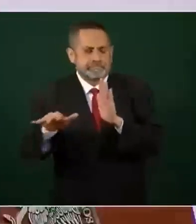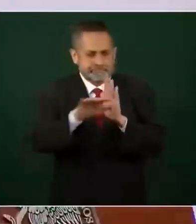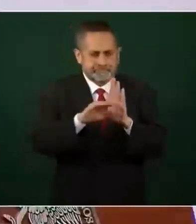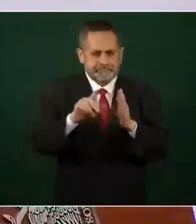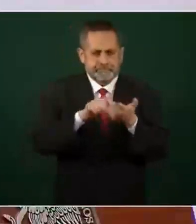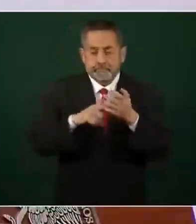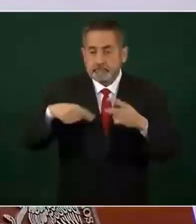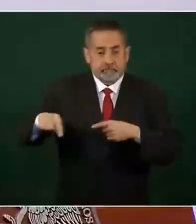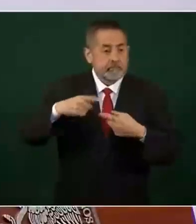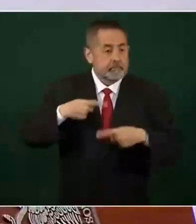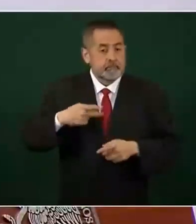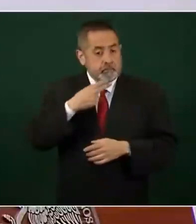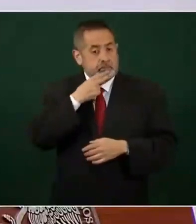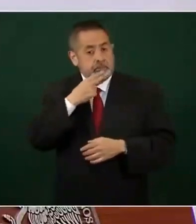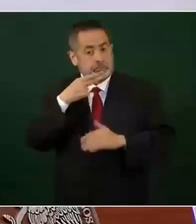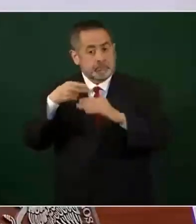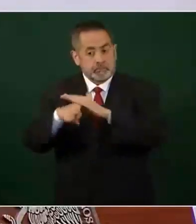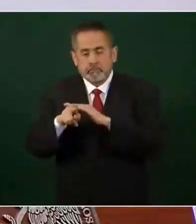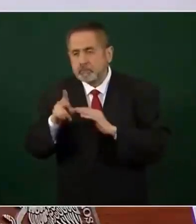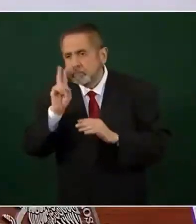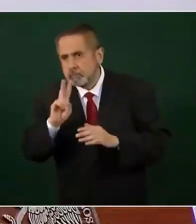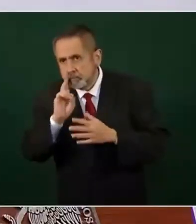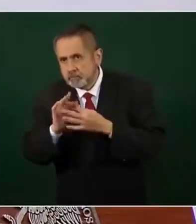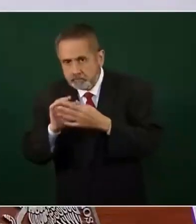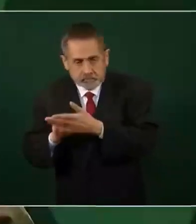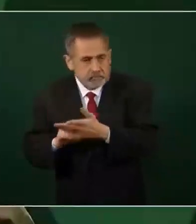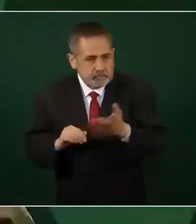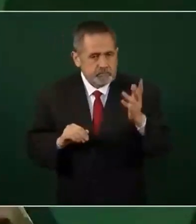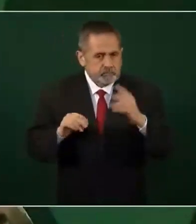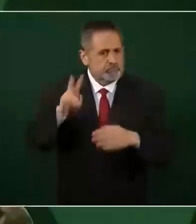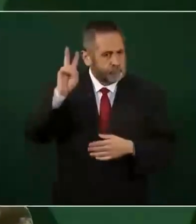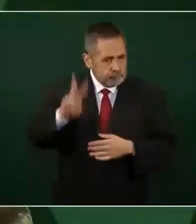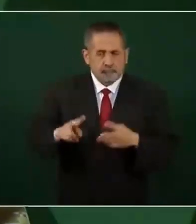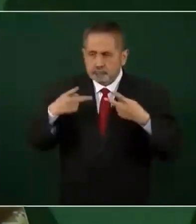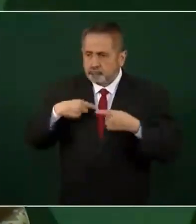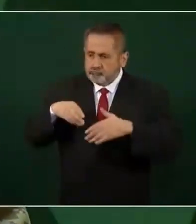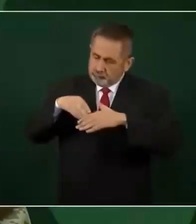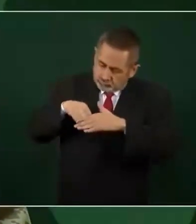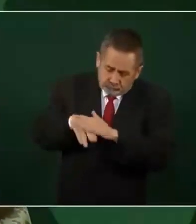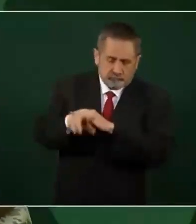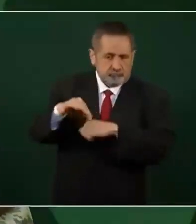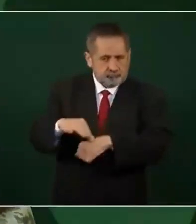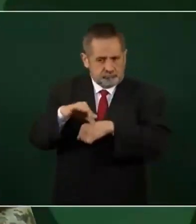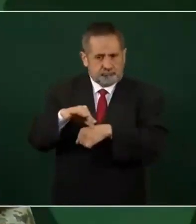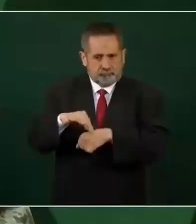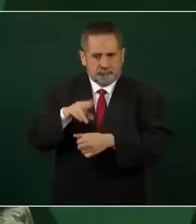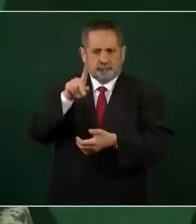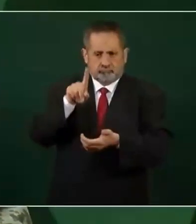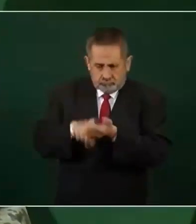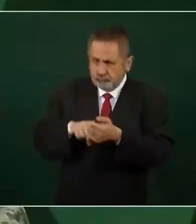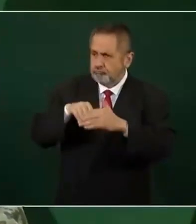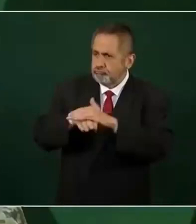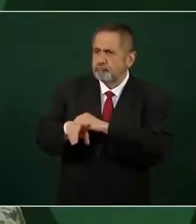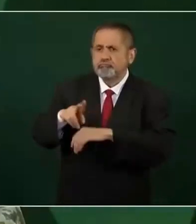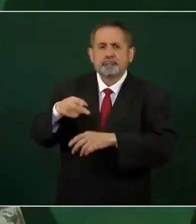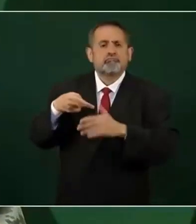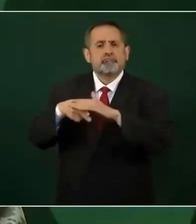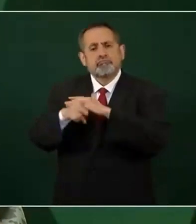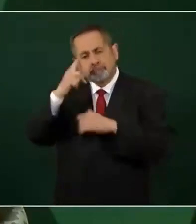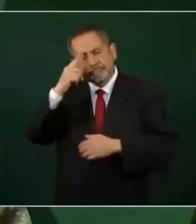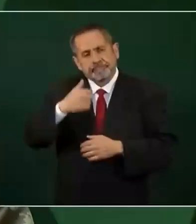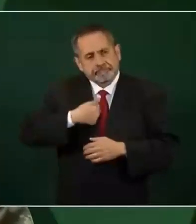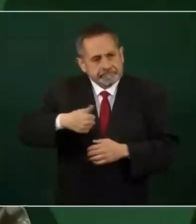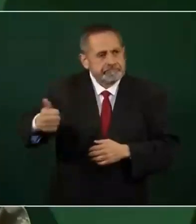los usuarios del propio metro, a la gente que pues emplea esto para ir a su